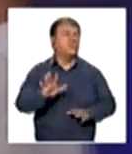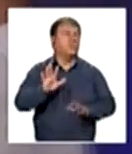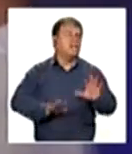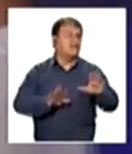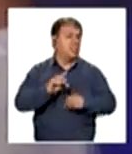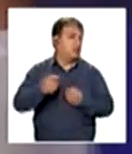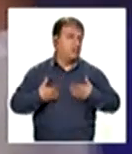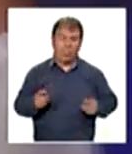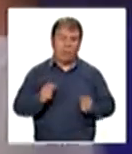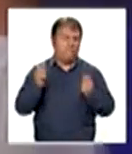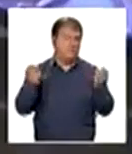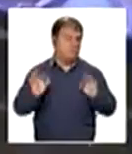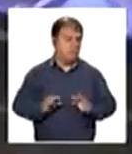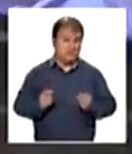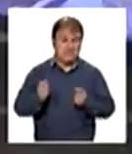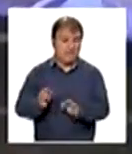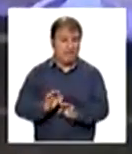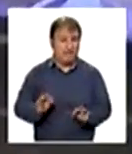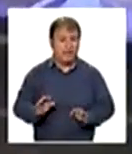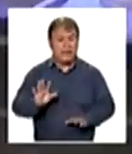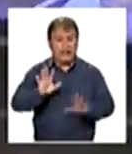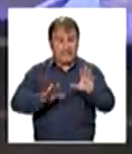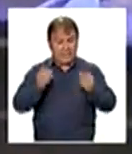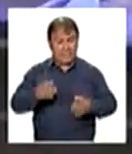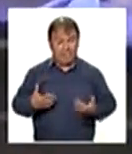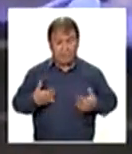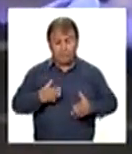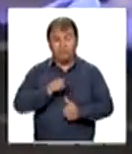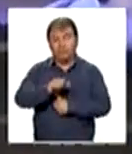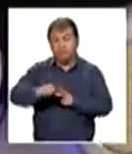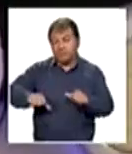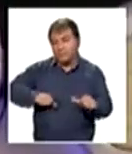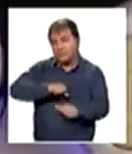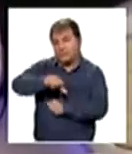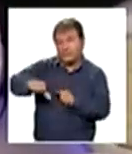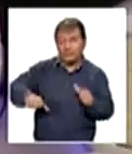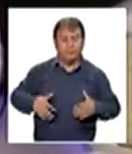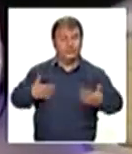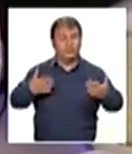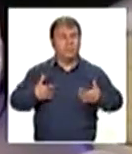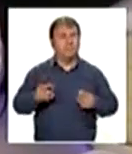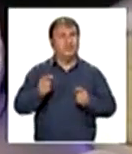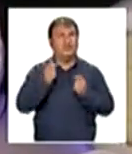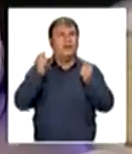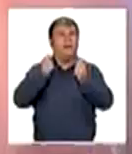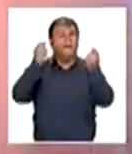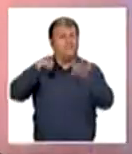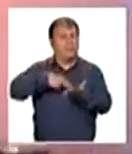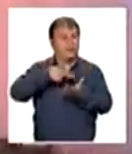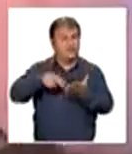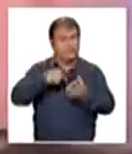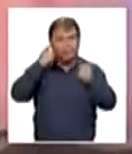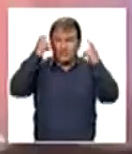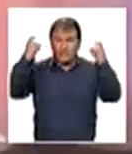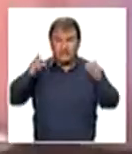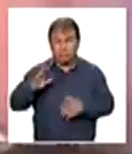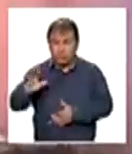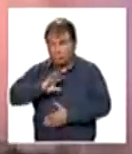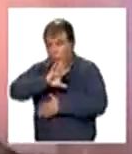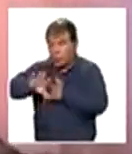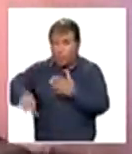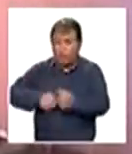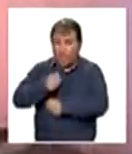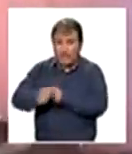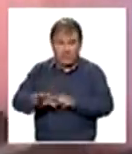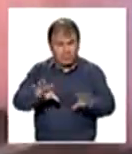porque no había tenido nada que darle. Las quinceañeras pasaron un rato agradable en medio de una fiesta soñada. Durante todo el año la profesora seleccionó